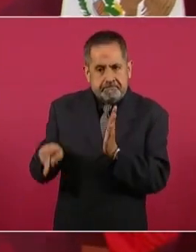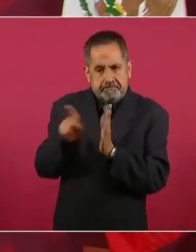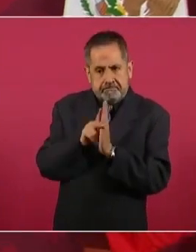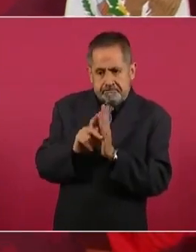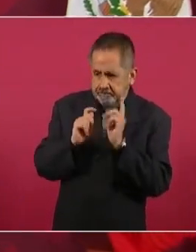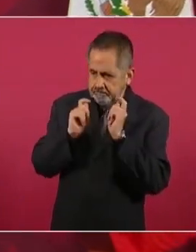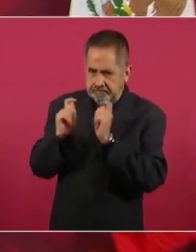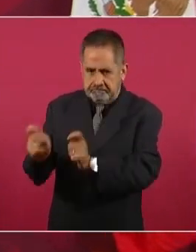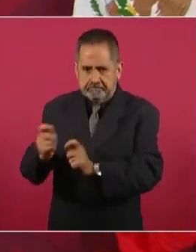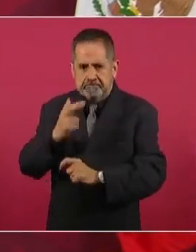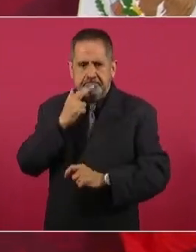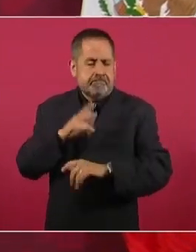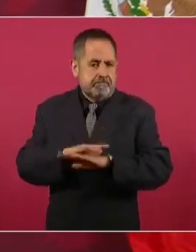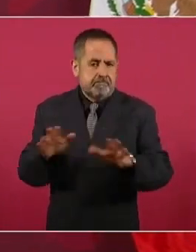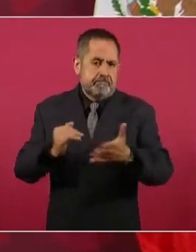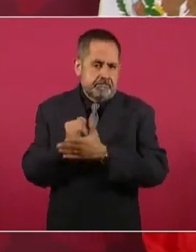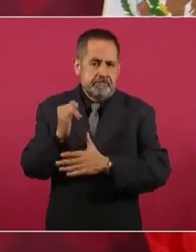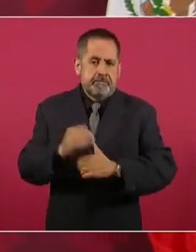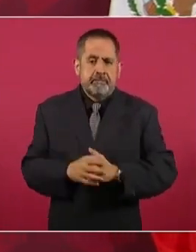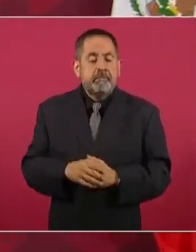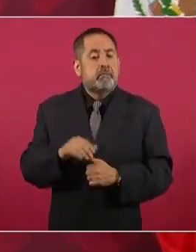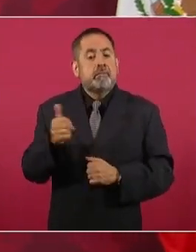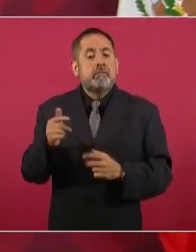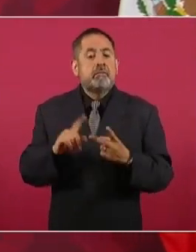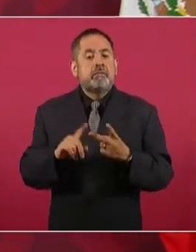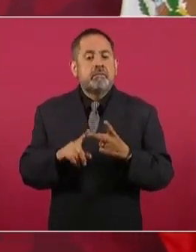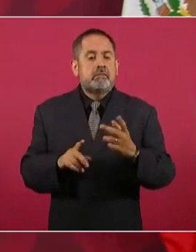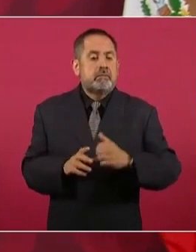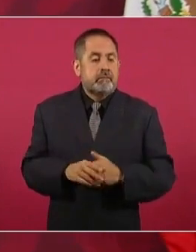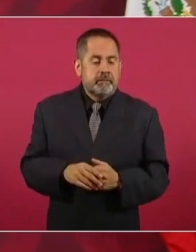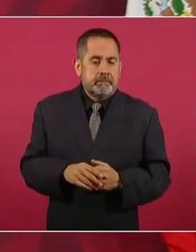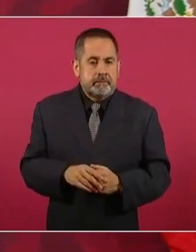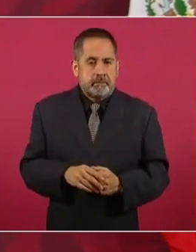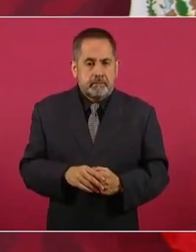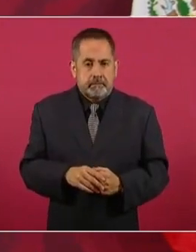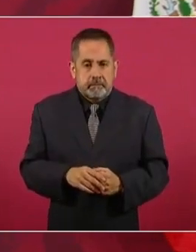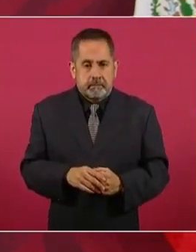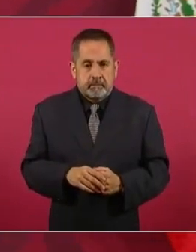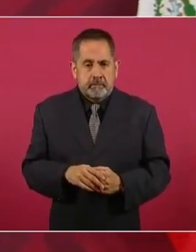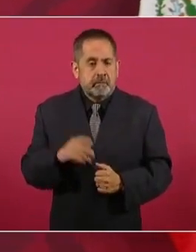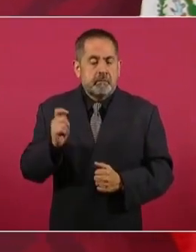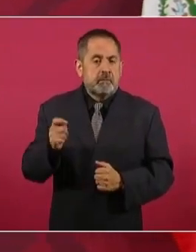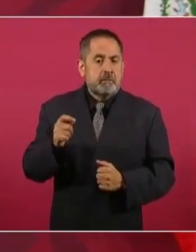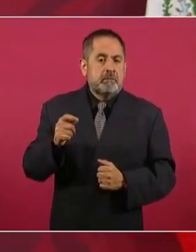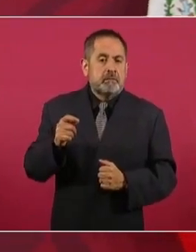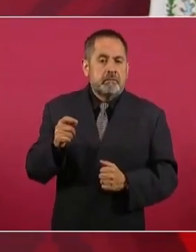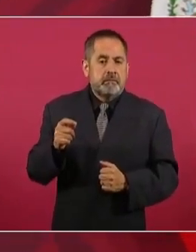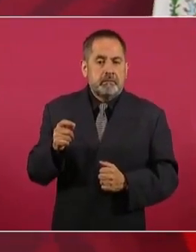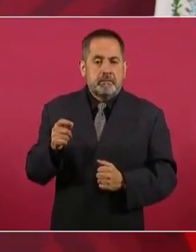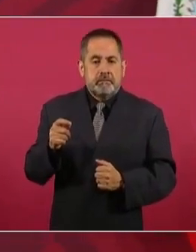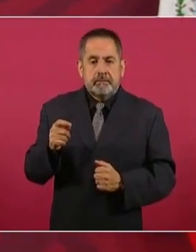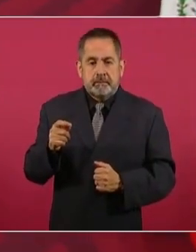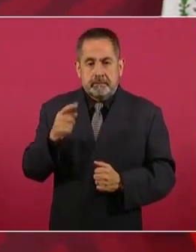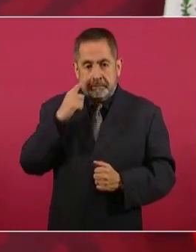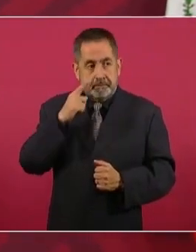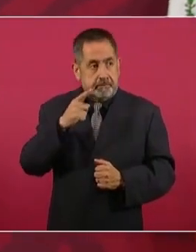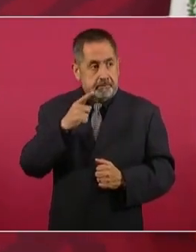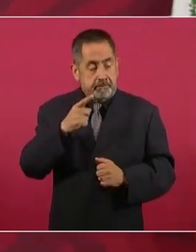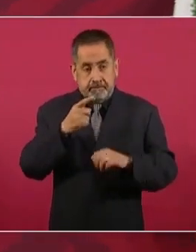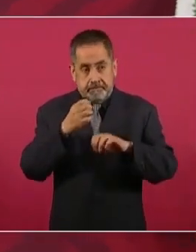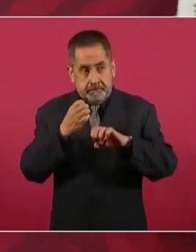acuerdo. Otro asunto, el que los estados y los